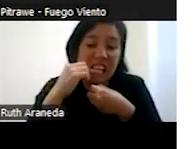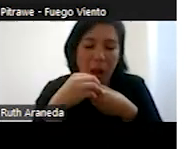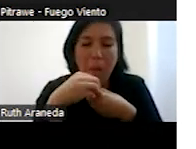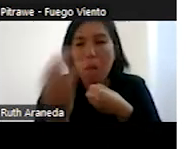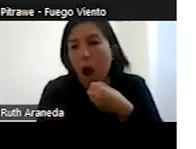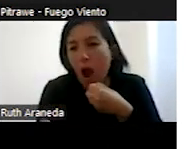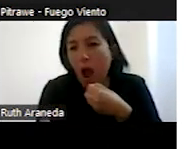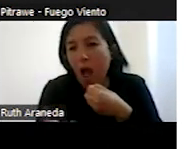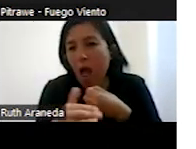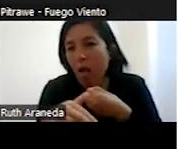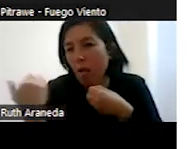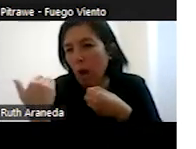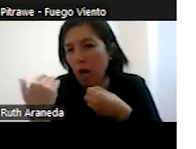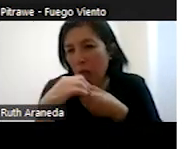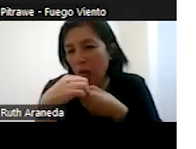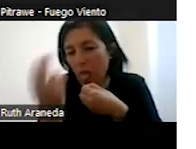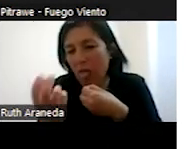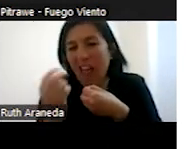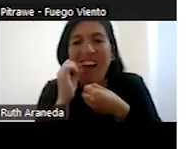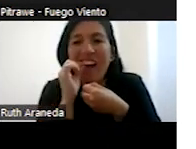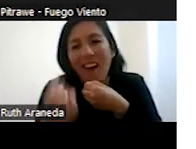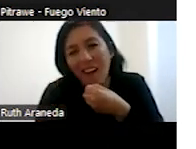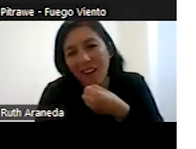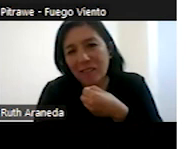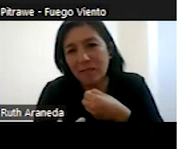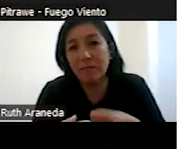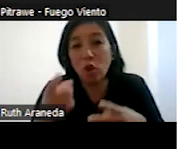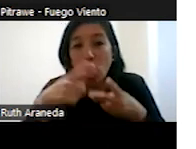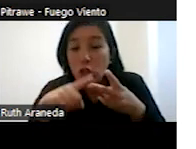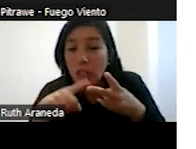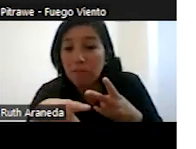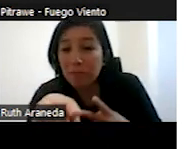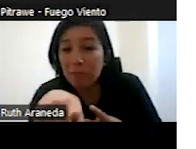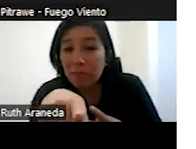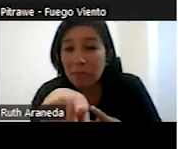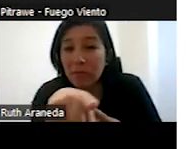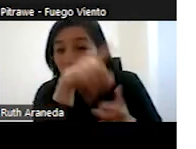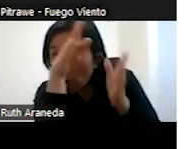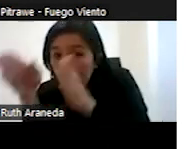la pieza dental. Y la enfermedad periodontal tiene que ver con una dieta muy dura,